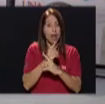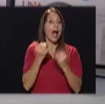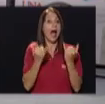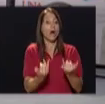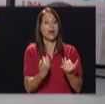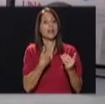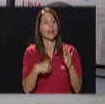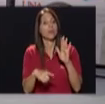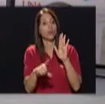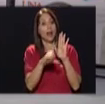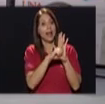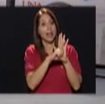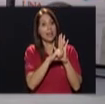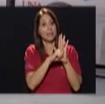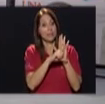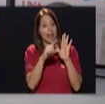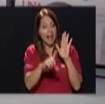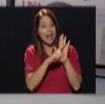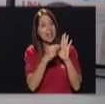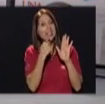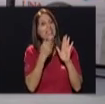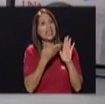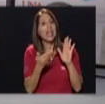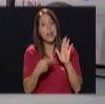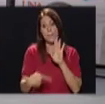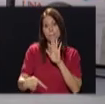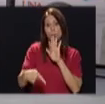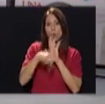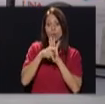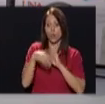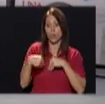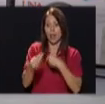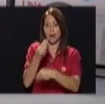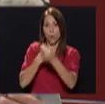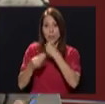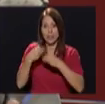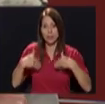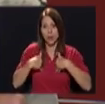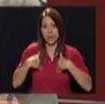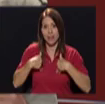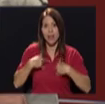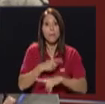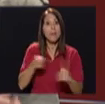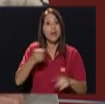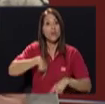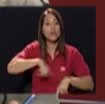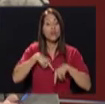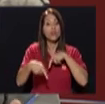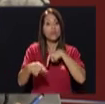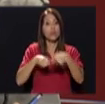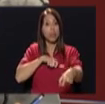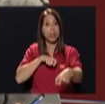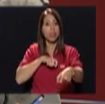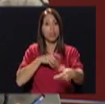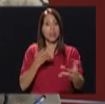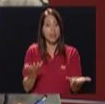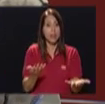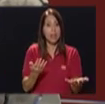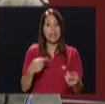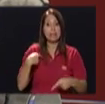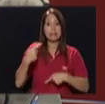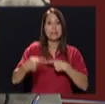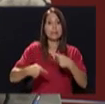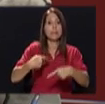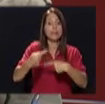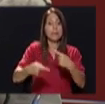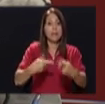con una ley que tiene prohibición de lo que es alimentación de la fauna. Sin embargo, estamos cometiendo la infracción a la ley de vida